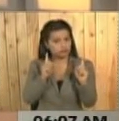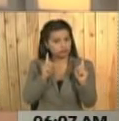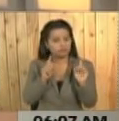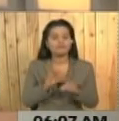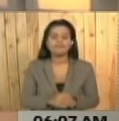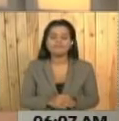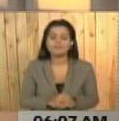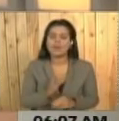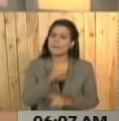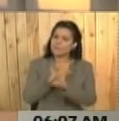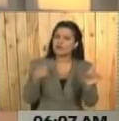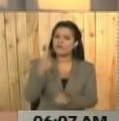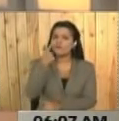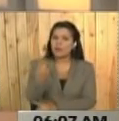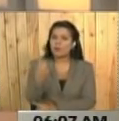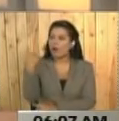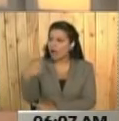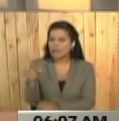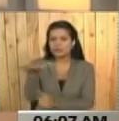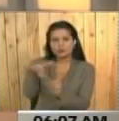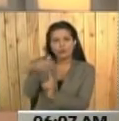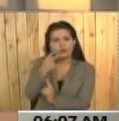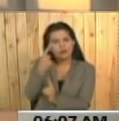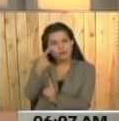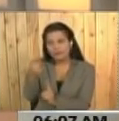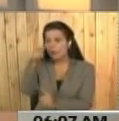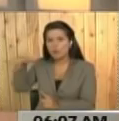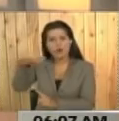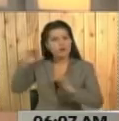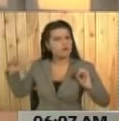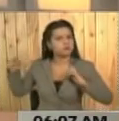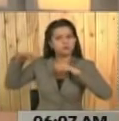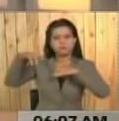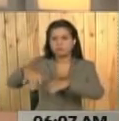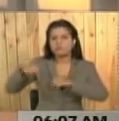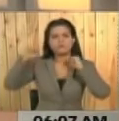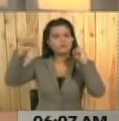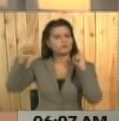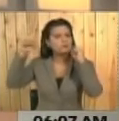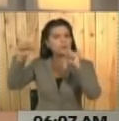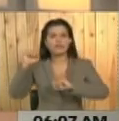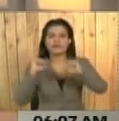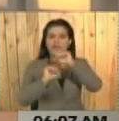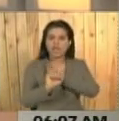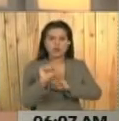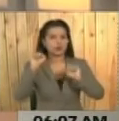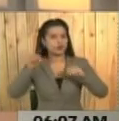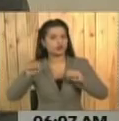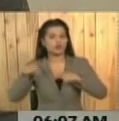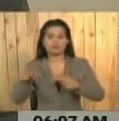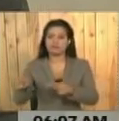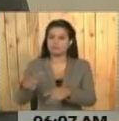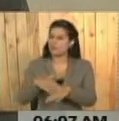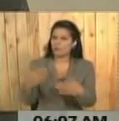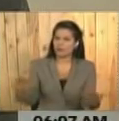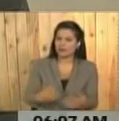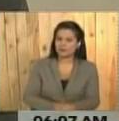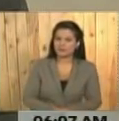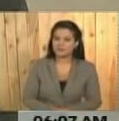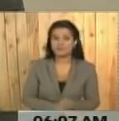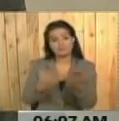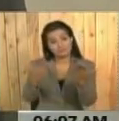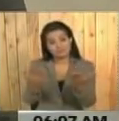describiera en este momento vemos a la gente un pueblo movilizado cuando se les llama a defender las calles eso pasará Por qué razón volvemos a Chávez